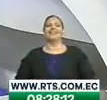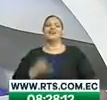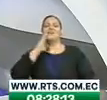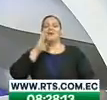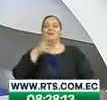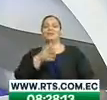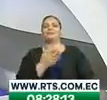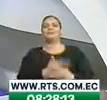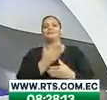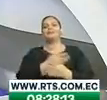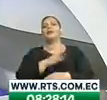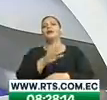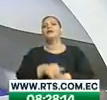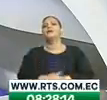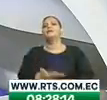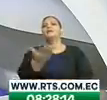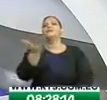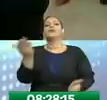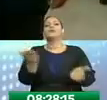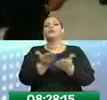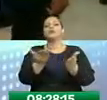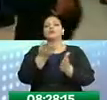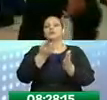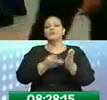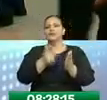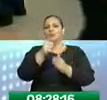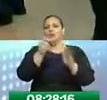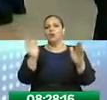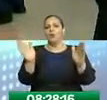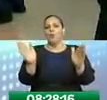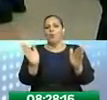Julio Gourmendi. ¿Qué hay, Chicolay?